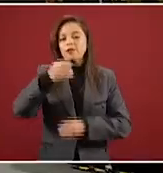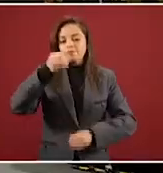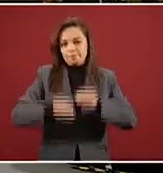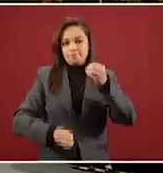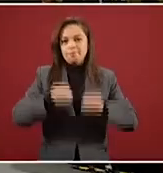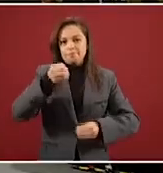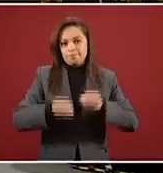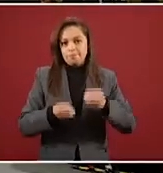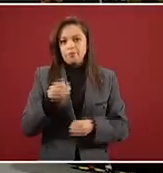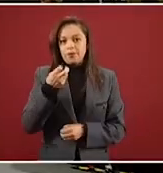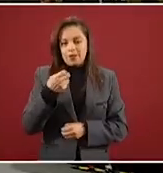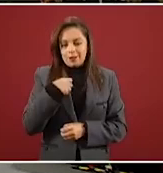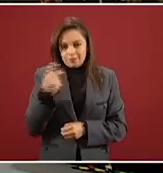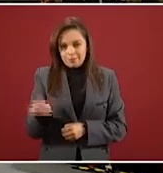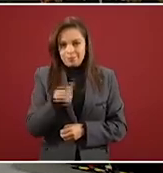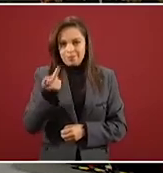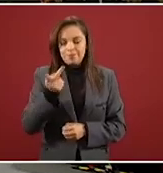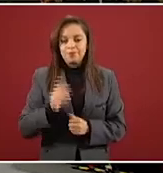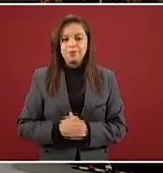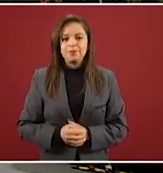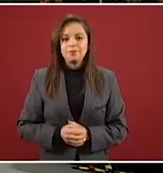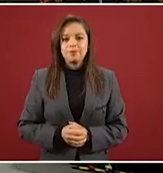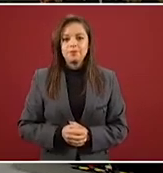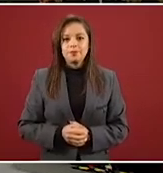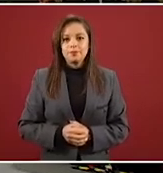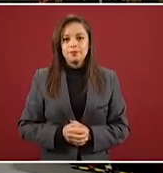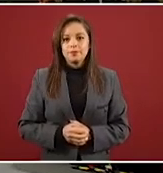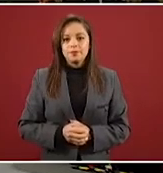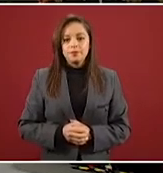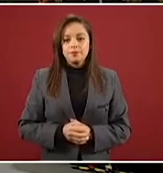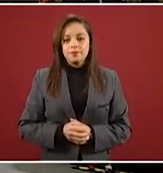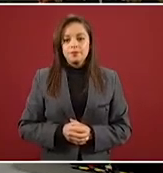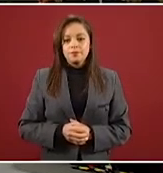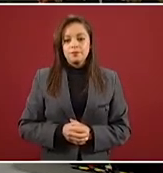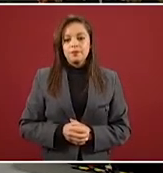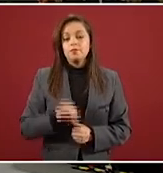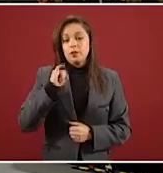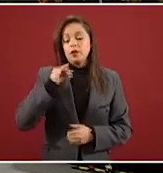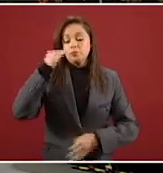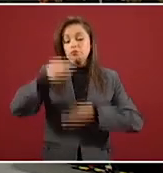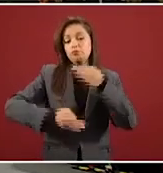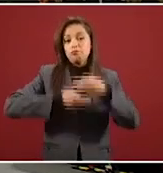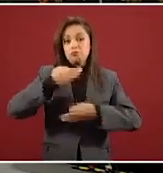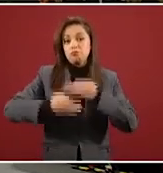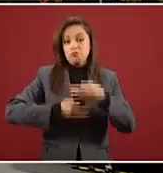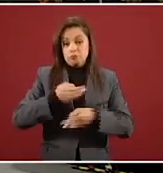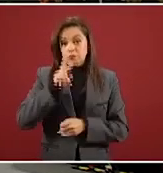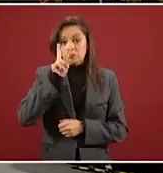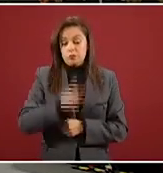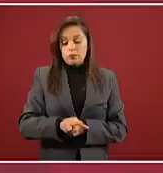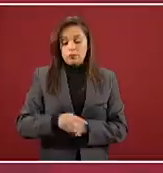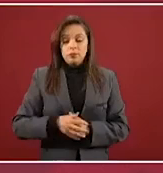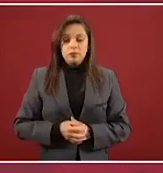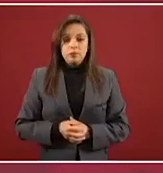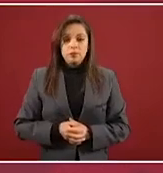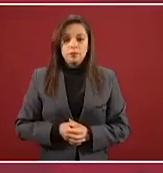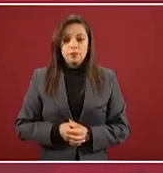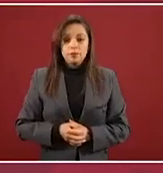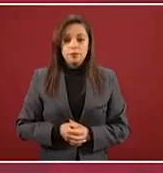pregunta, por favor, presidente. Sí, a todos. Es más, el gobierno